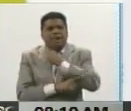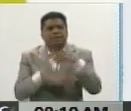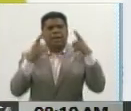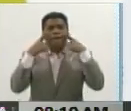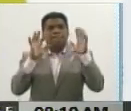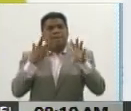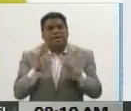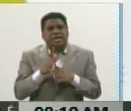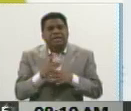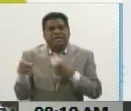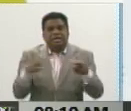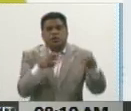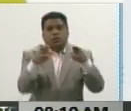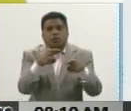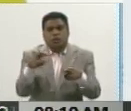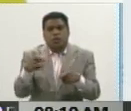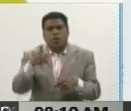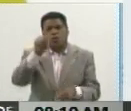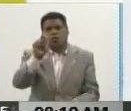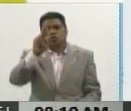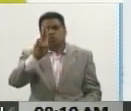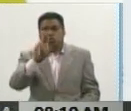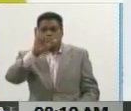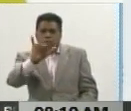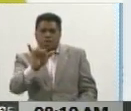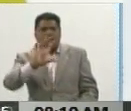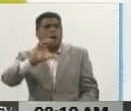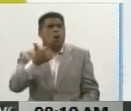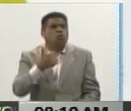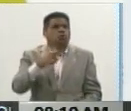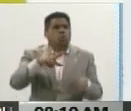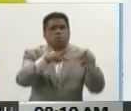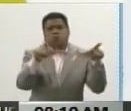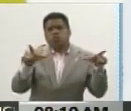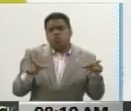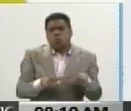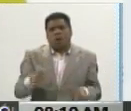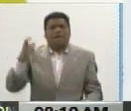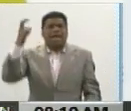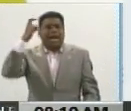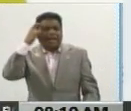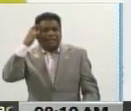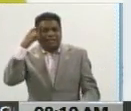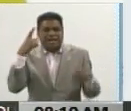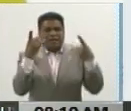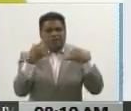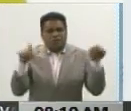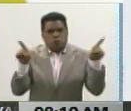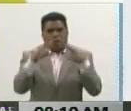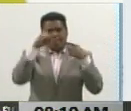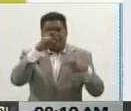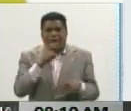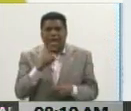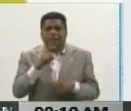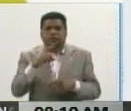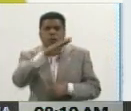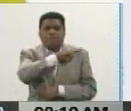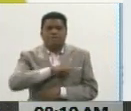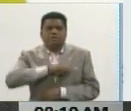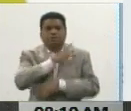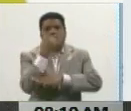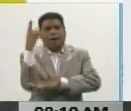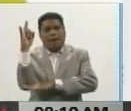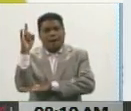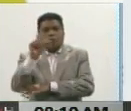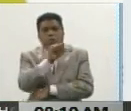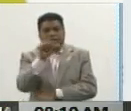Tuy. Y bueno, así, ¿no? En otros lugares, el día del aniversario de la Misión Árbol y todas esas semanas